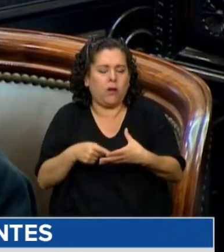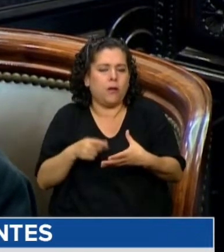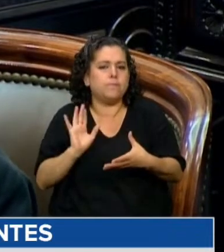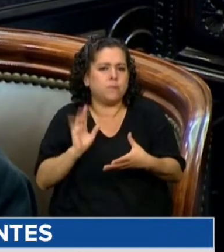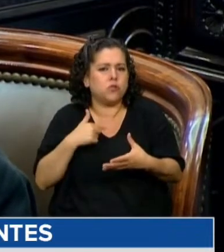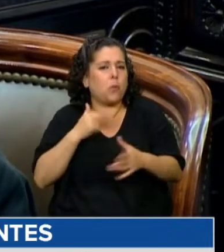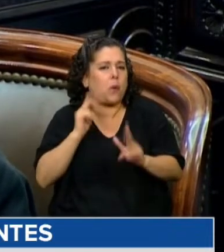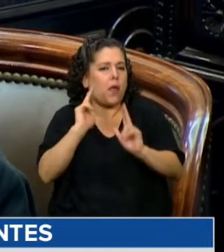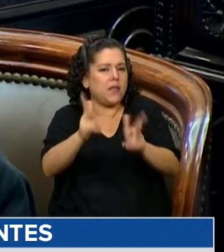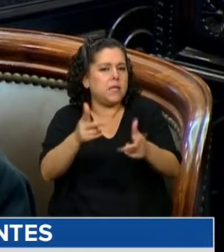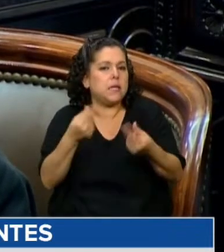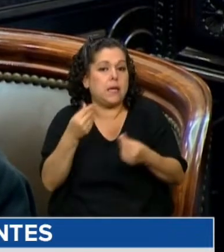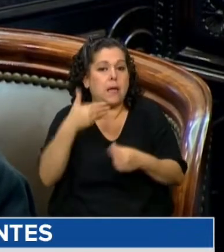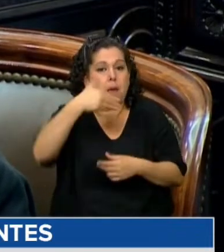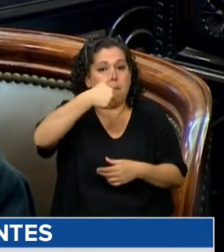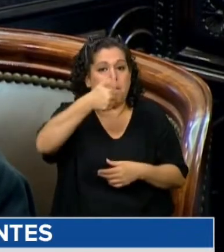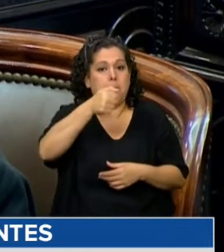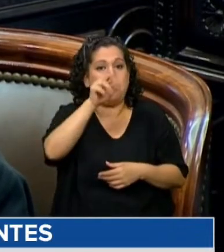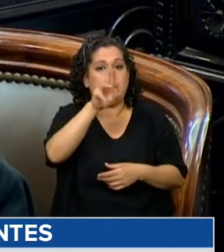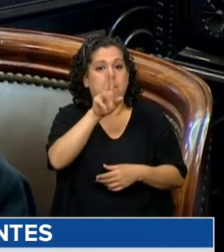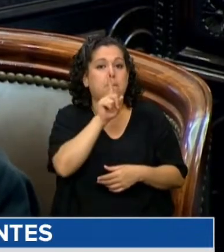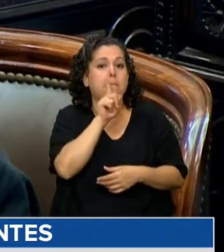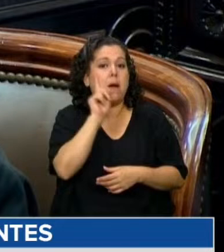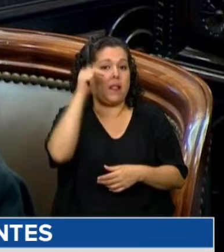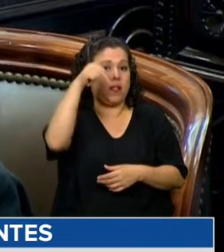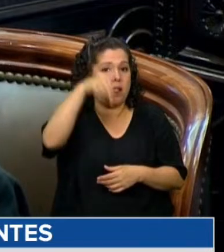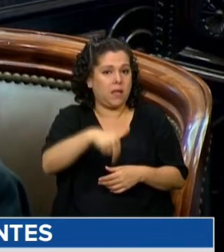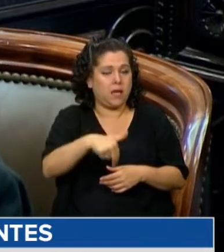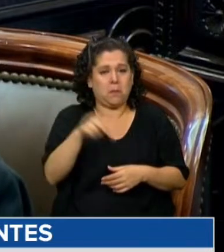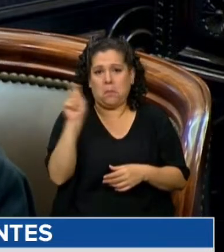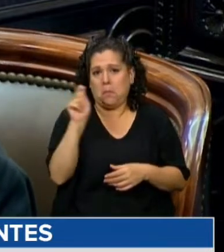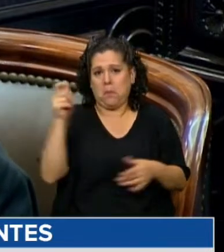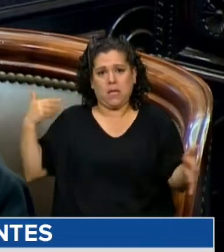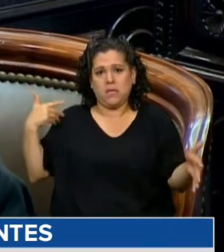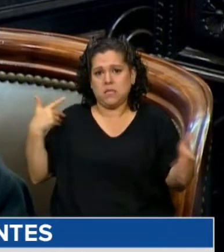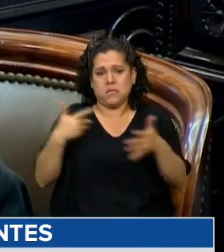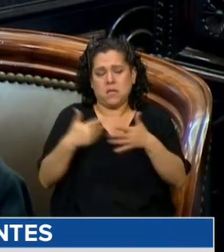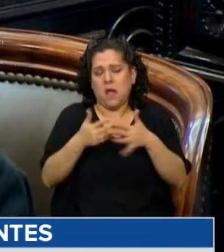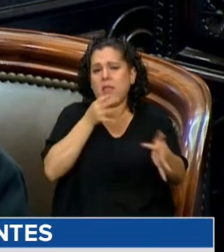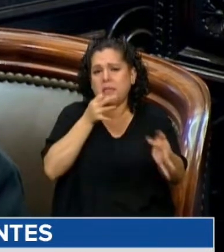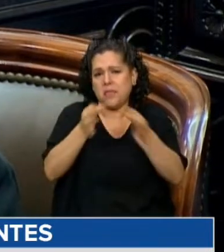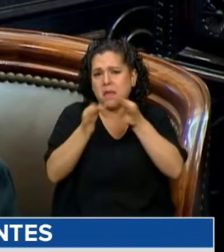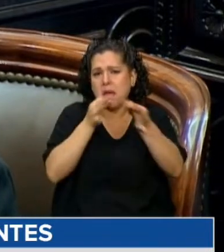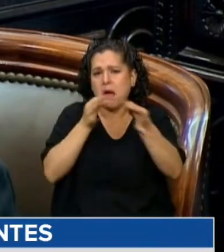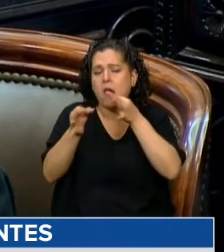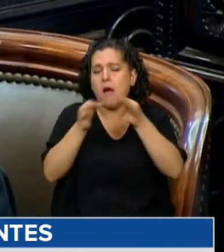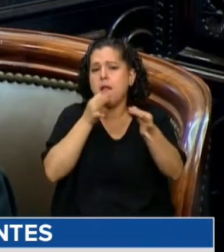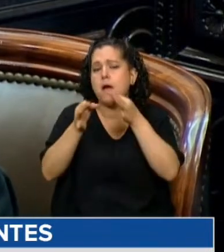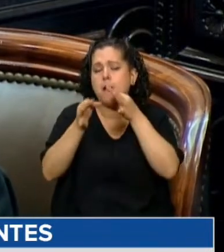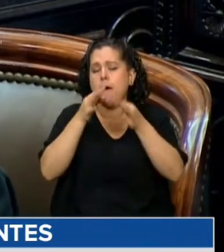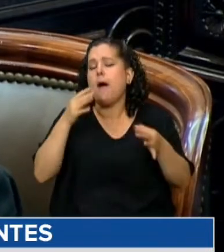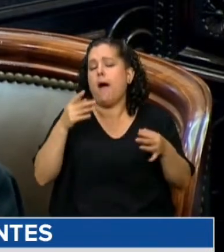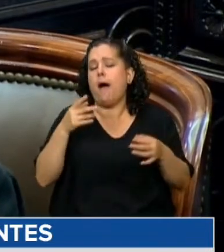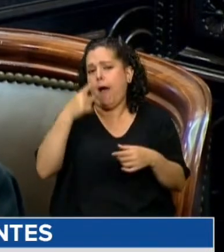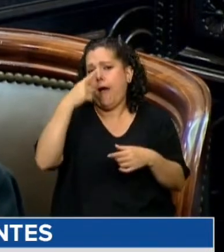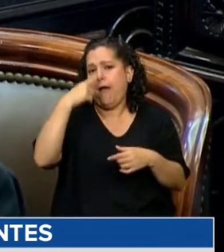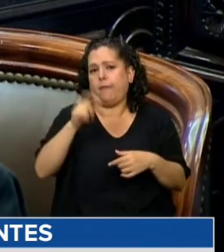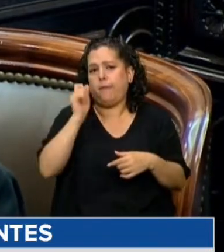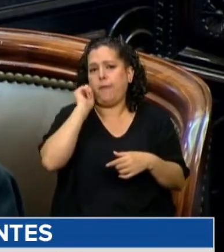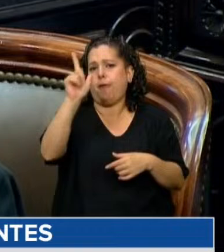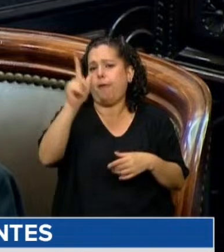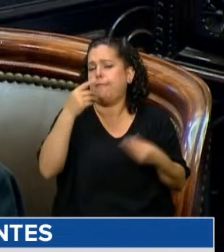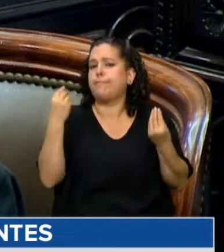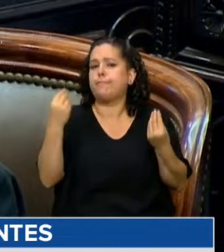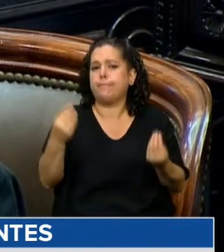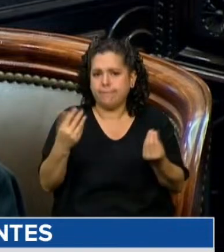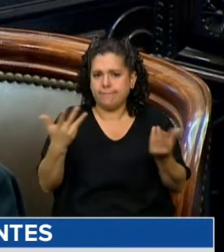decir que en Martín, en estos meses de diálogo, hemos encontrado una